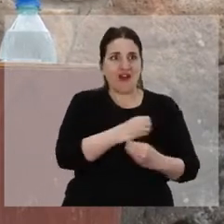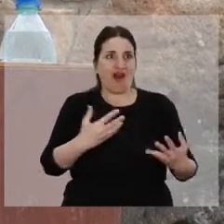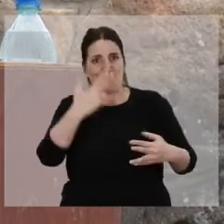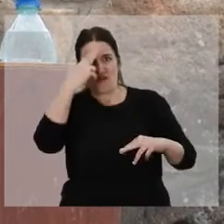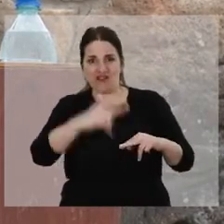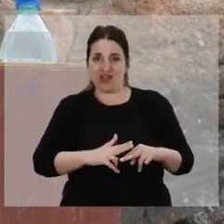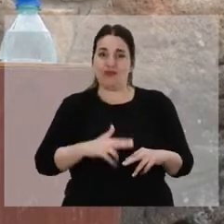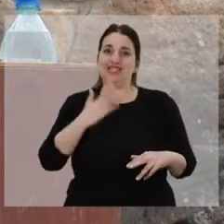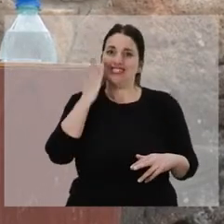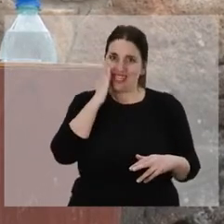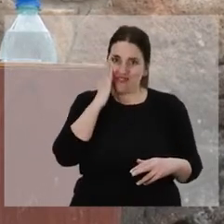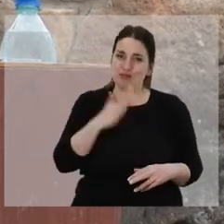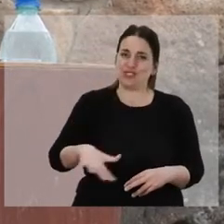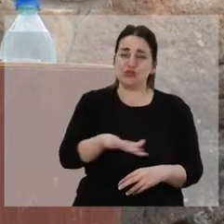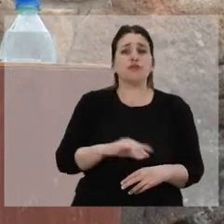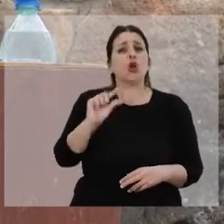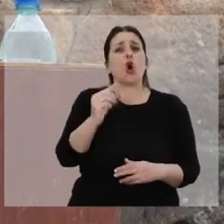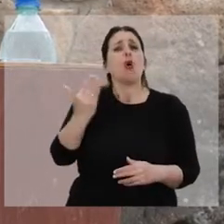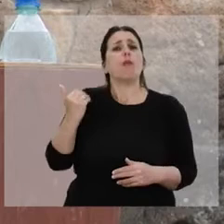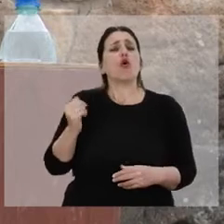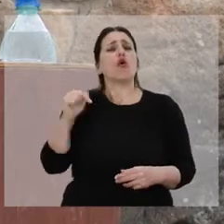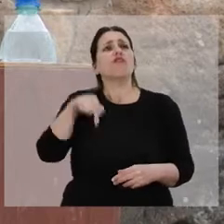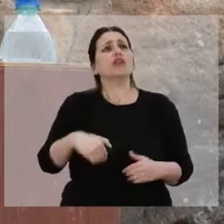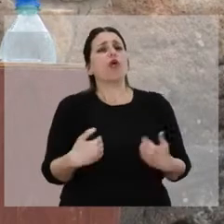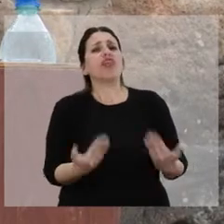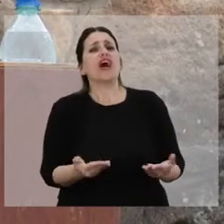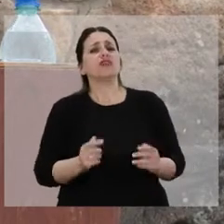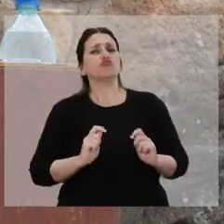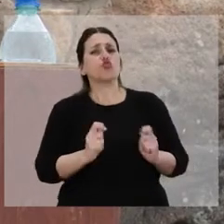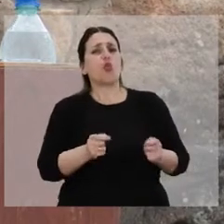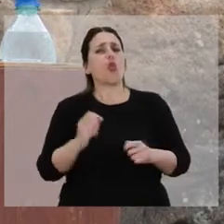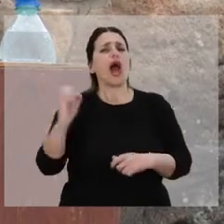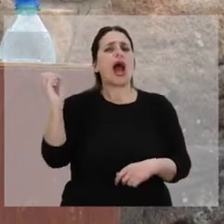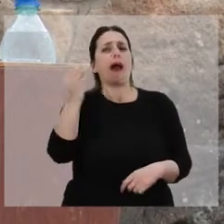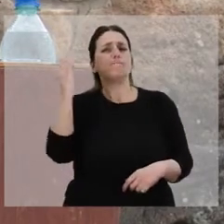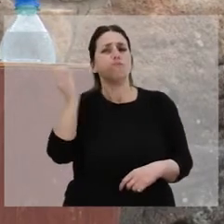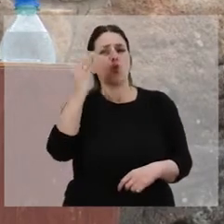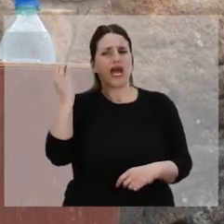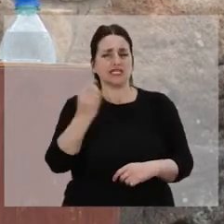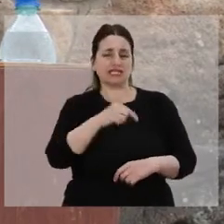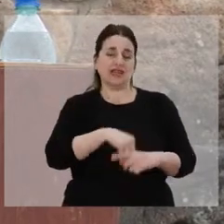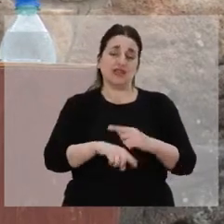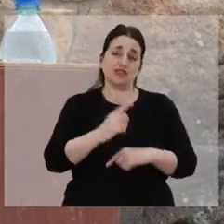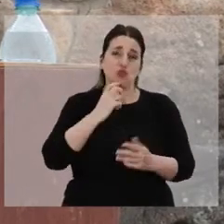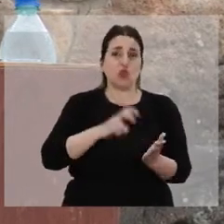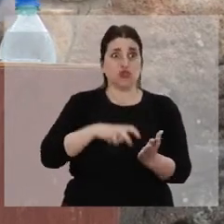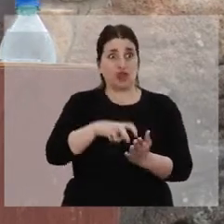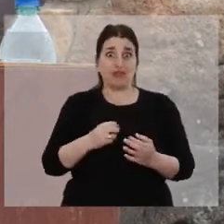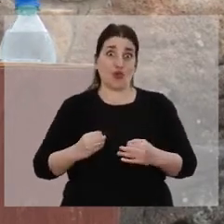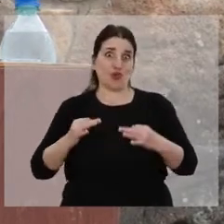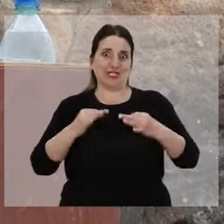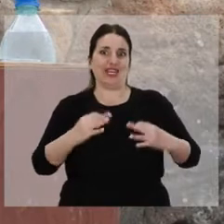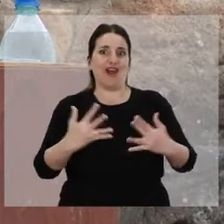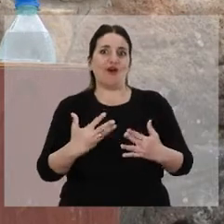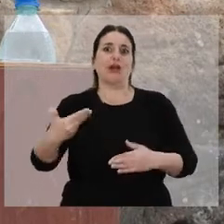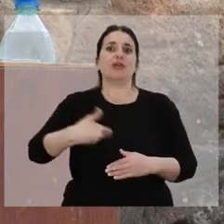y es un familiar, sabemos lo que significa. Hace poco tiempo vinimos a entregar una ambulancia aquí a Salto. Hoy ya me pegó